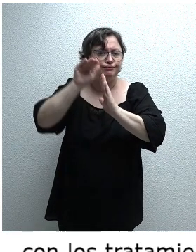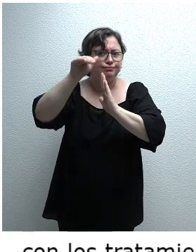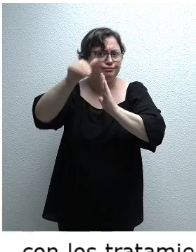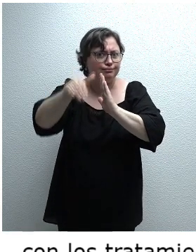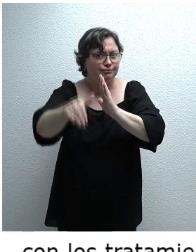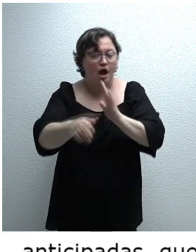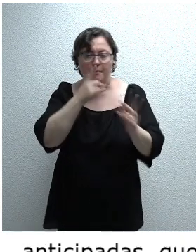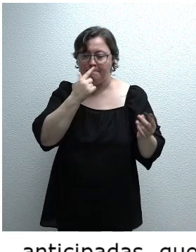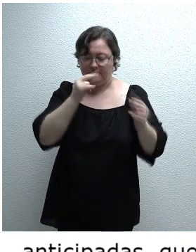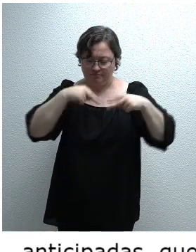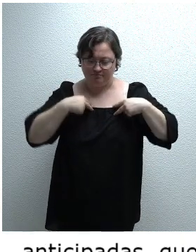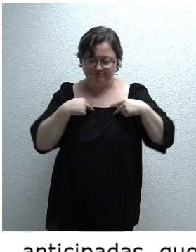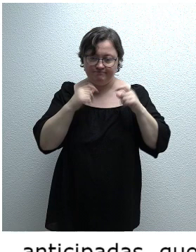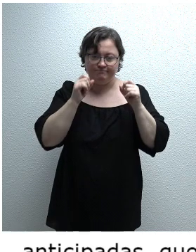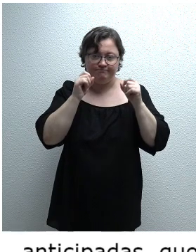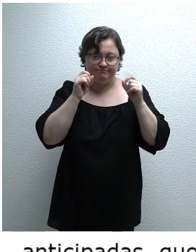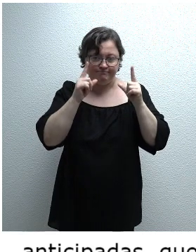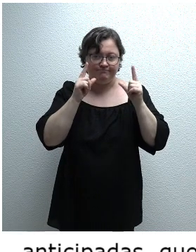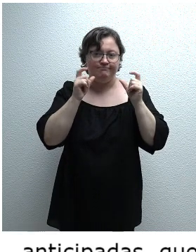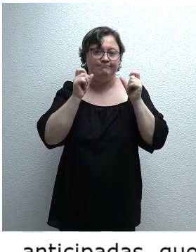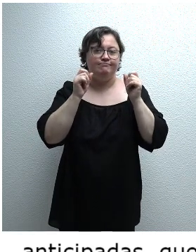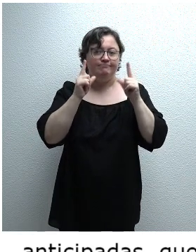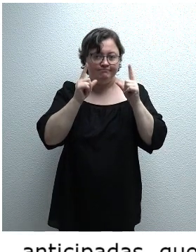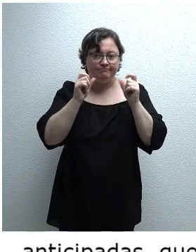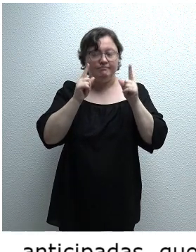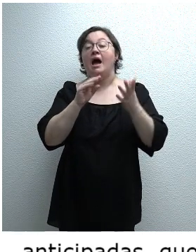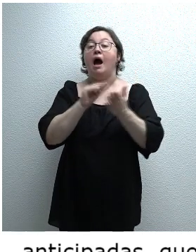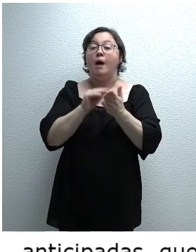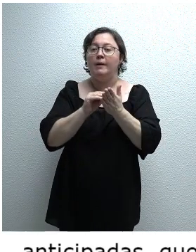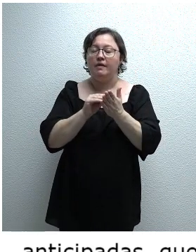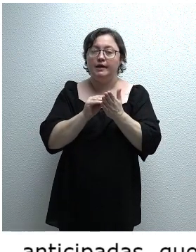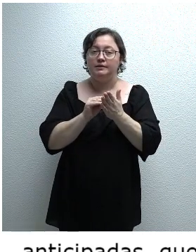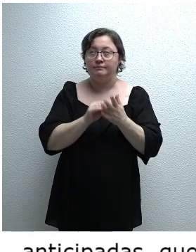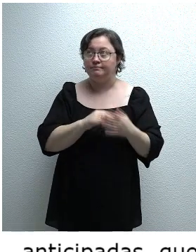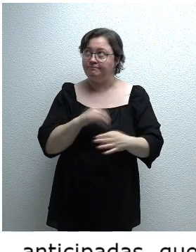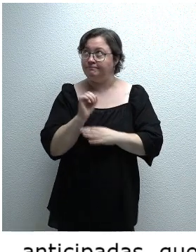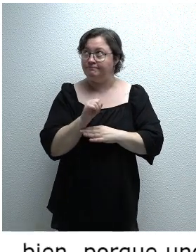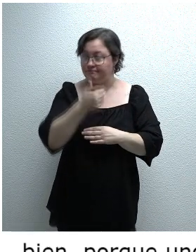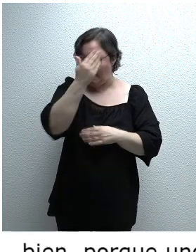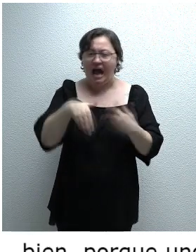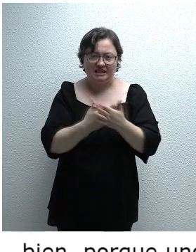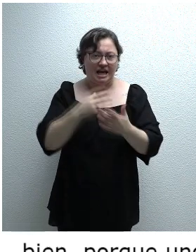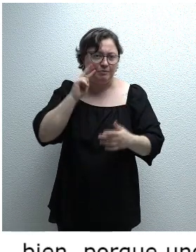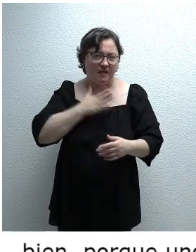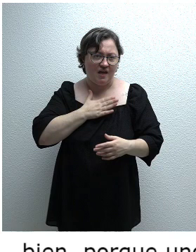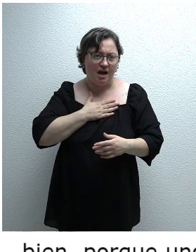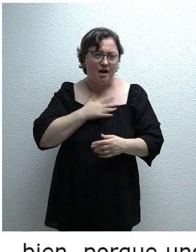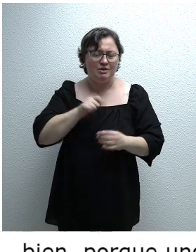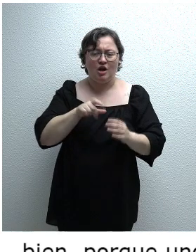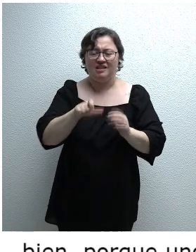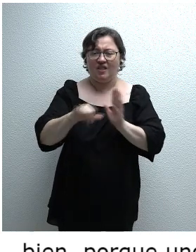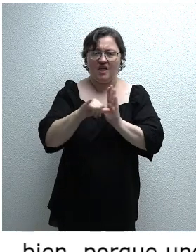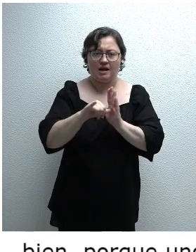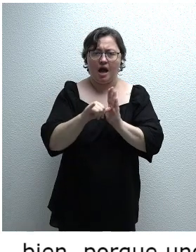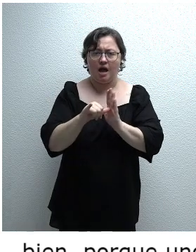uno habitualmente se suele dar cuenta de eso, pero a veces no queremos verlo, yo lo sé por experiencia de personas muy